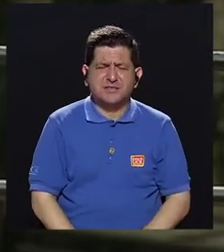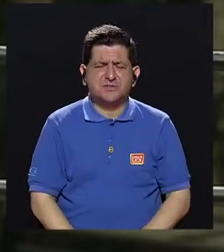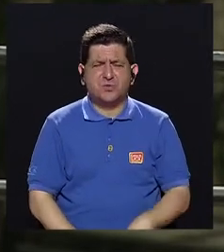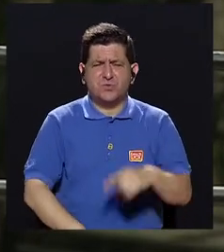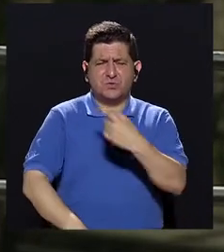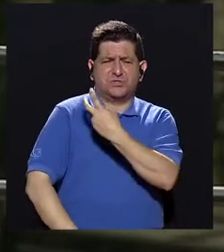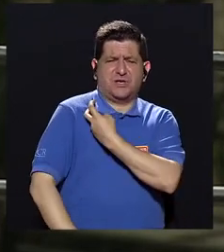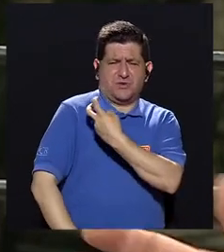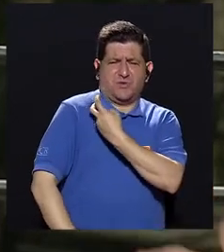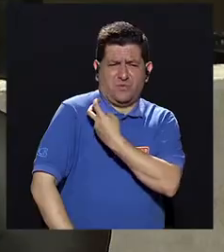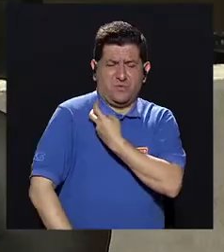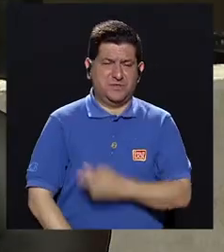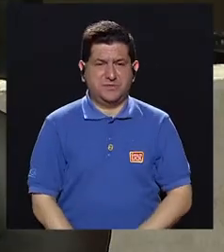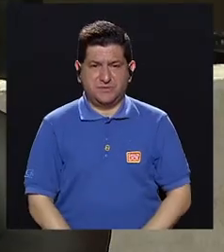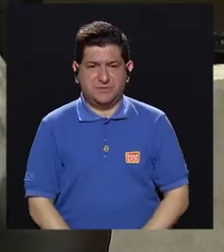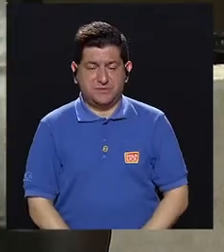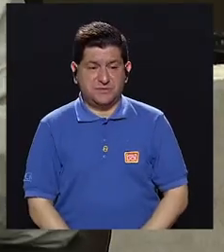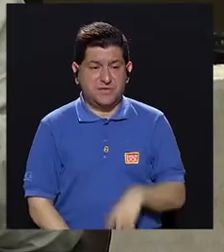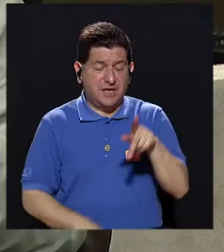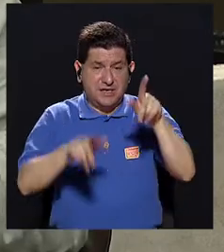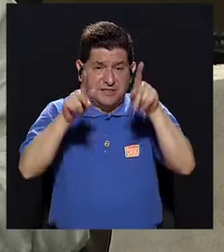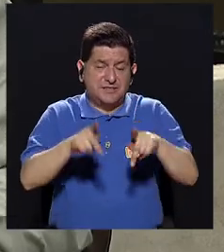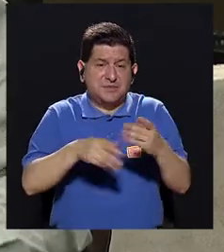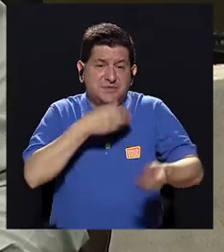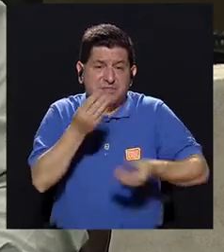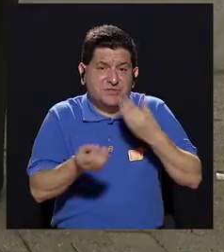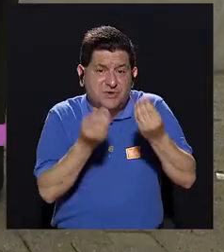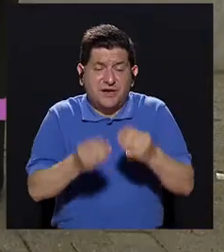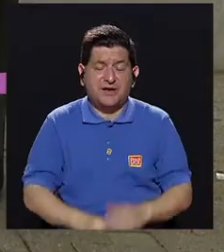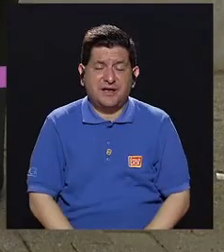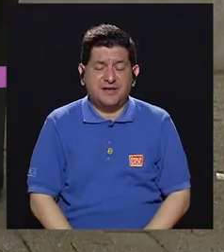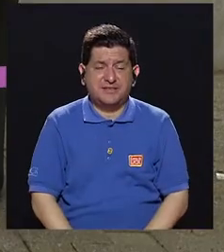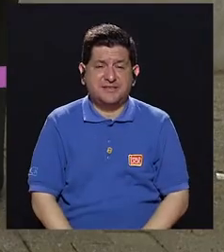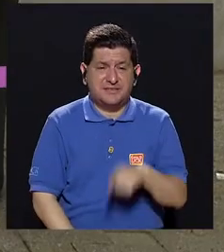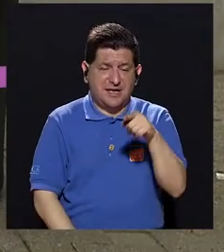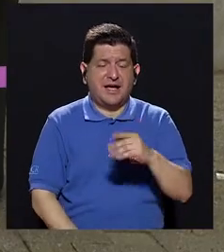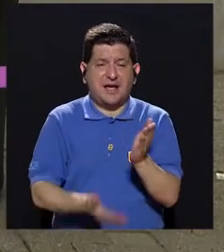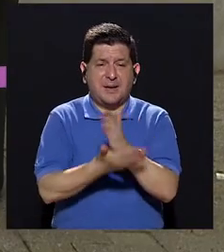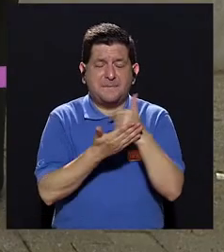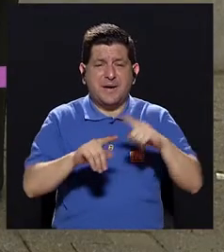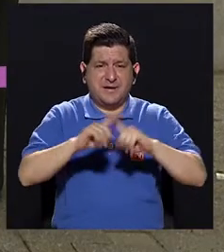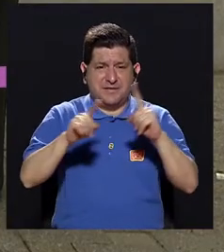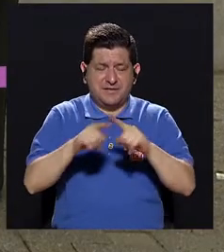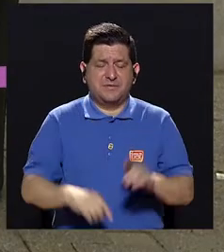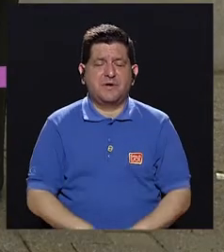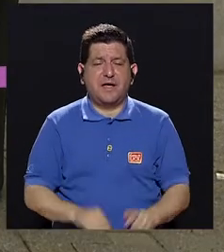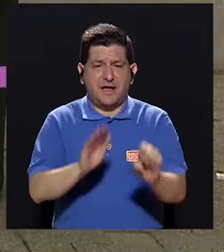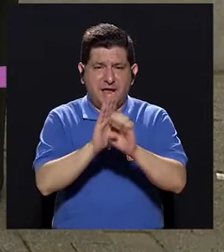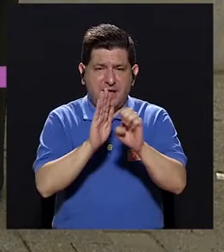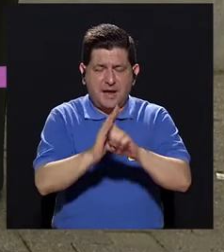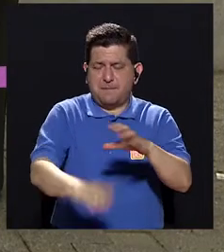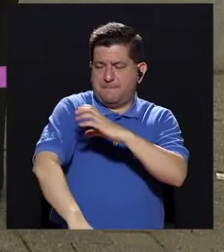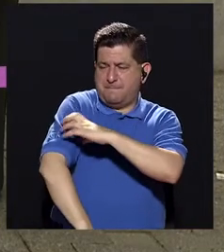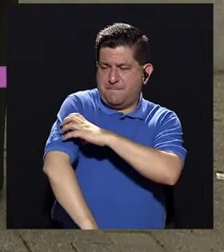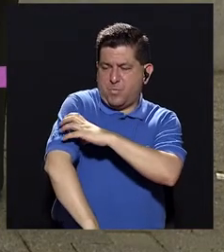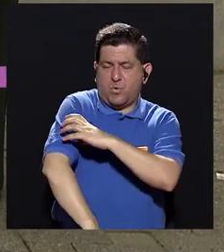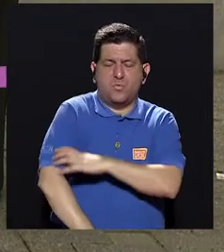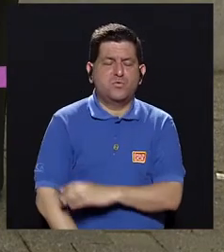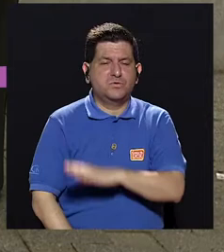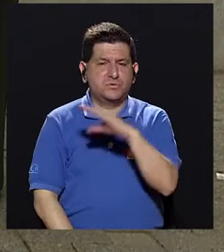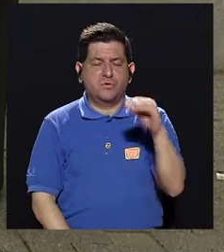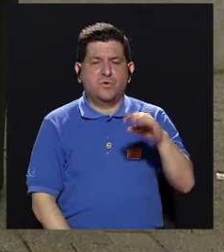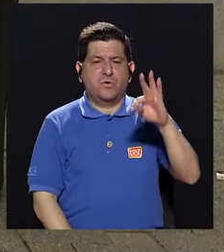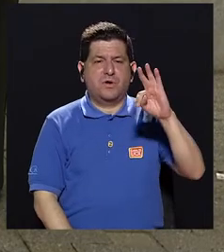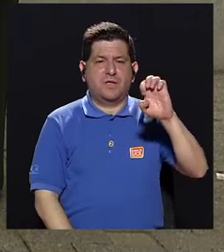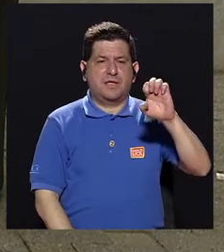Eso es muy común. A eso me refiero. Entonces sí, lo que hace, lo que pasa es que los ligamentos, los tendones y el músculo en sí también, más bien lo